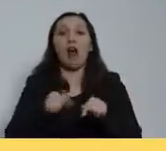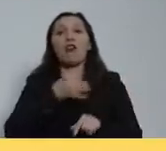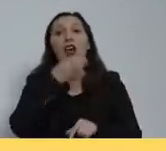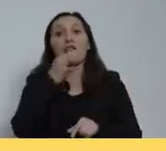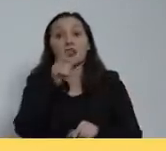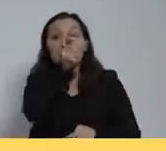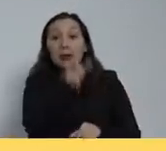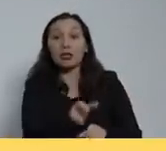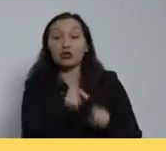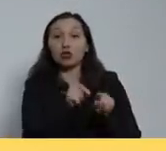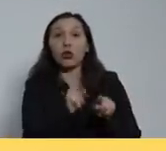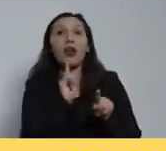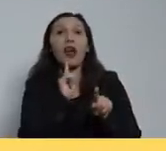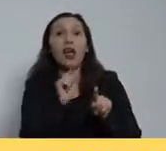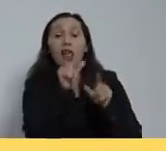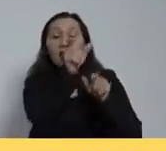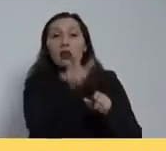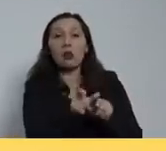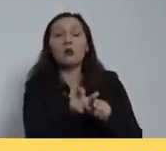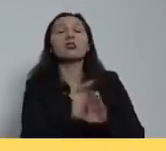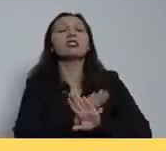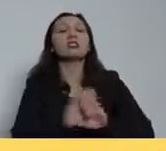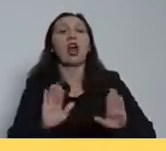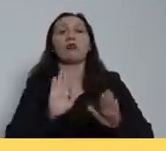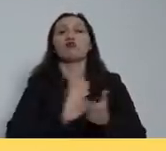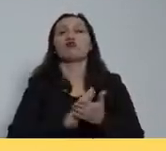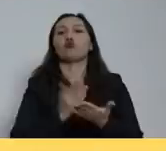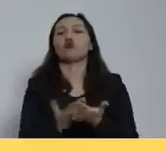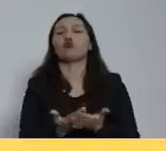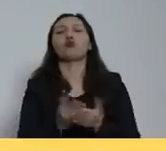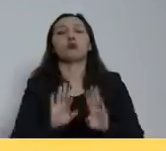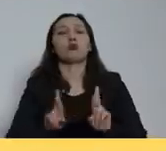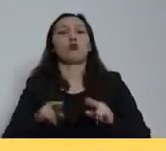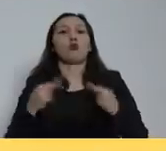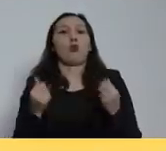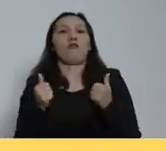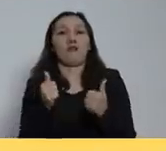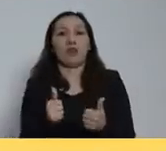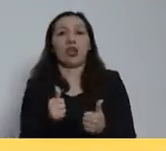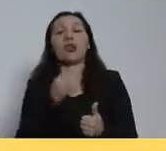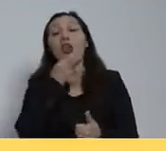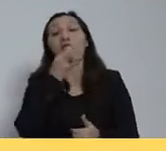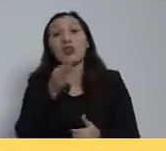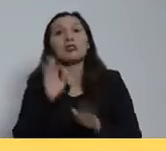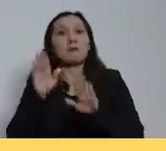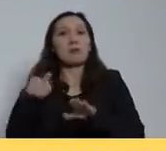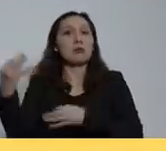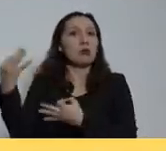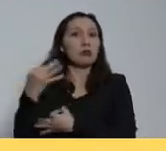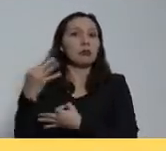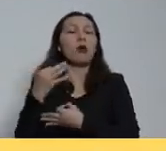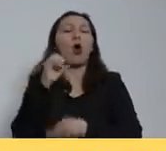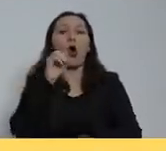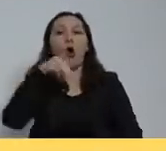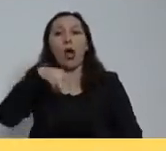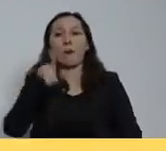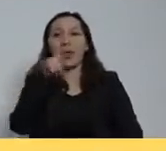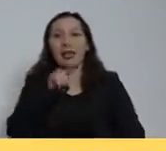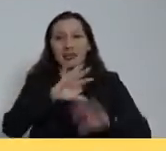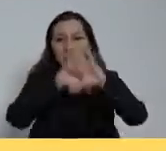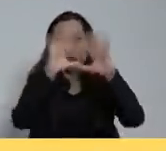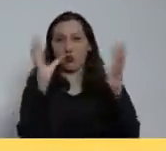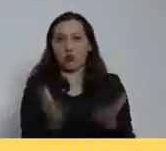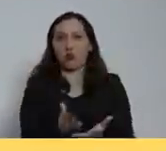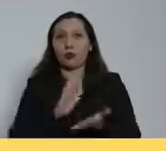declarar esos casos entonces como recuperados según las indicaciones de la Organización Mundial de la